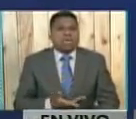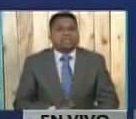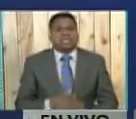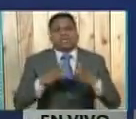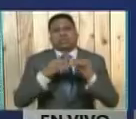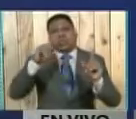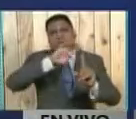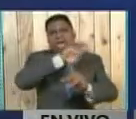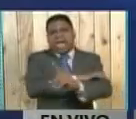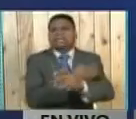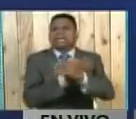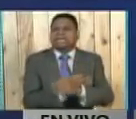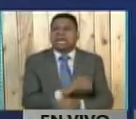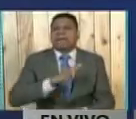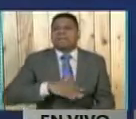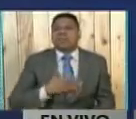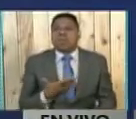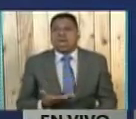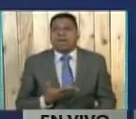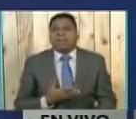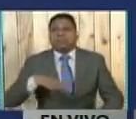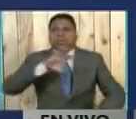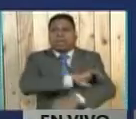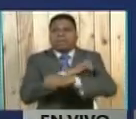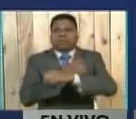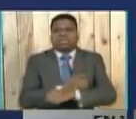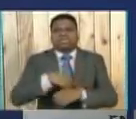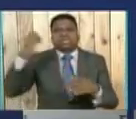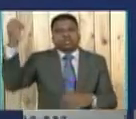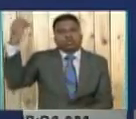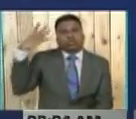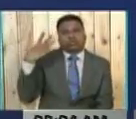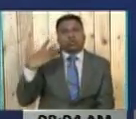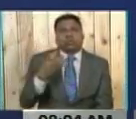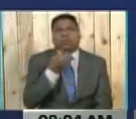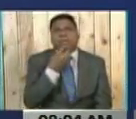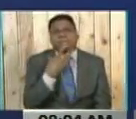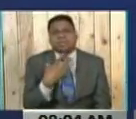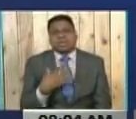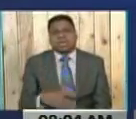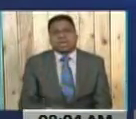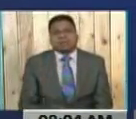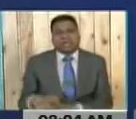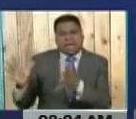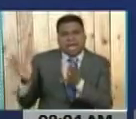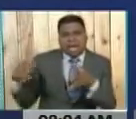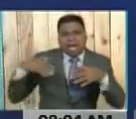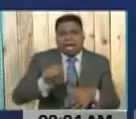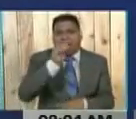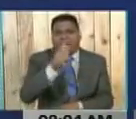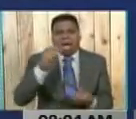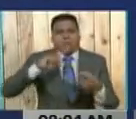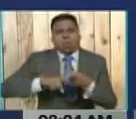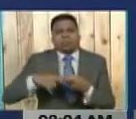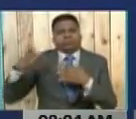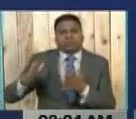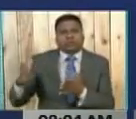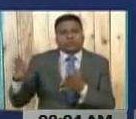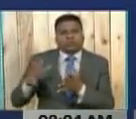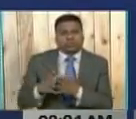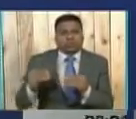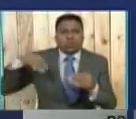creación de energía por la potencia del sol, de los vientos, de las aguas, de los mares, de la